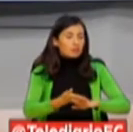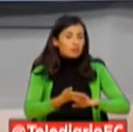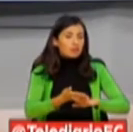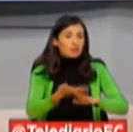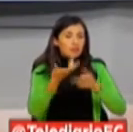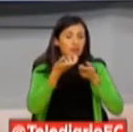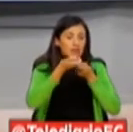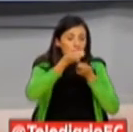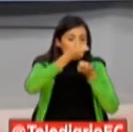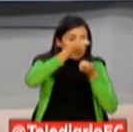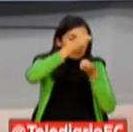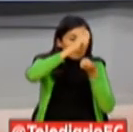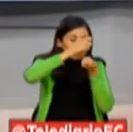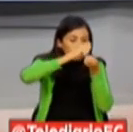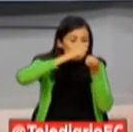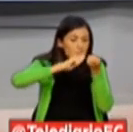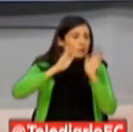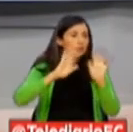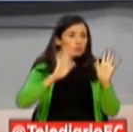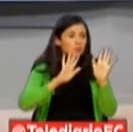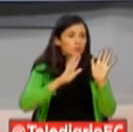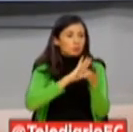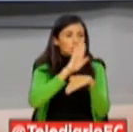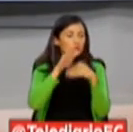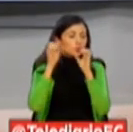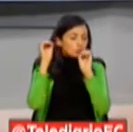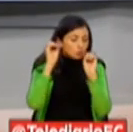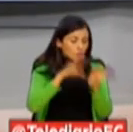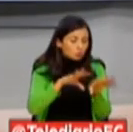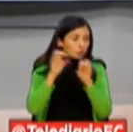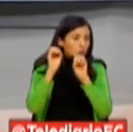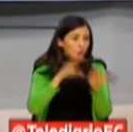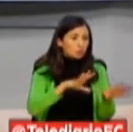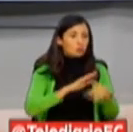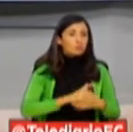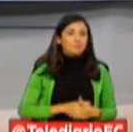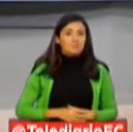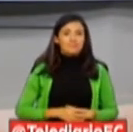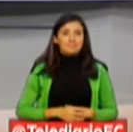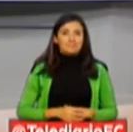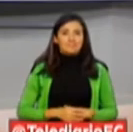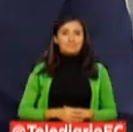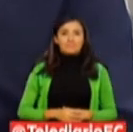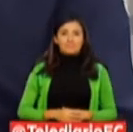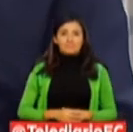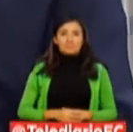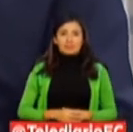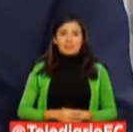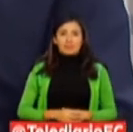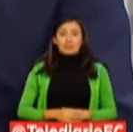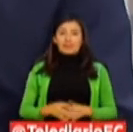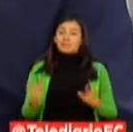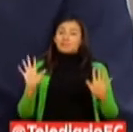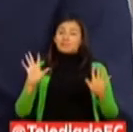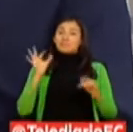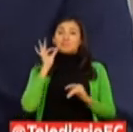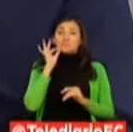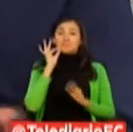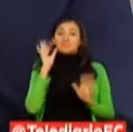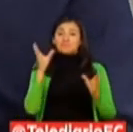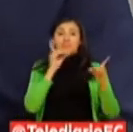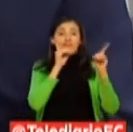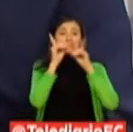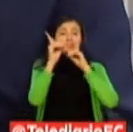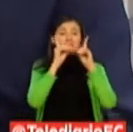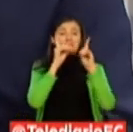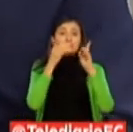buena digestión. No pelar, eso es también fanesca para enfermos. Bueno, sabrosísimo este diálogo, como